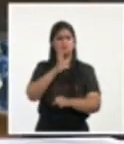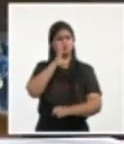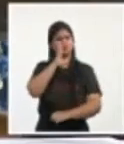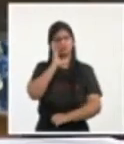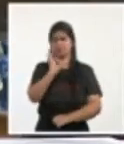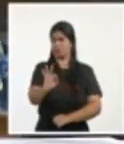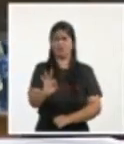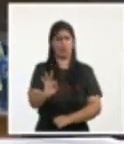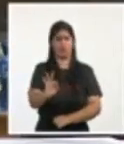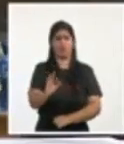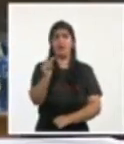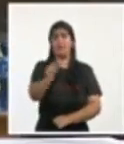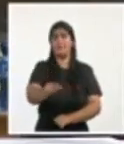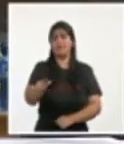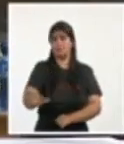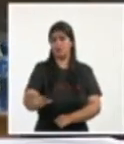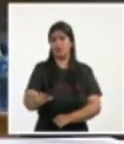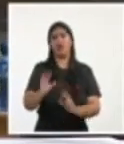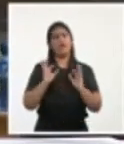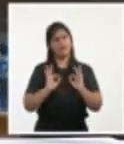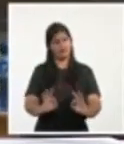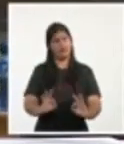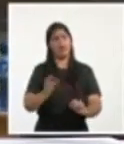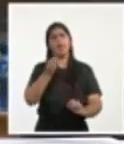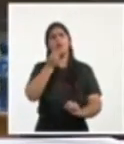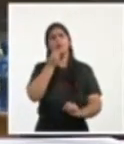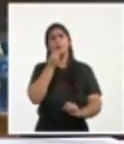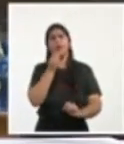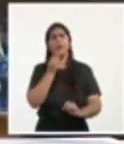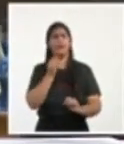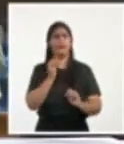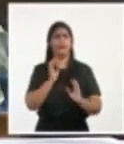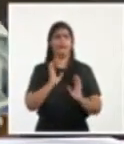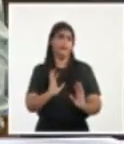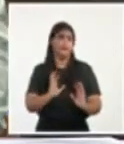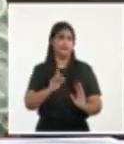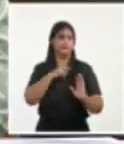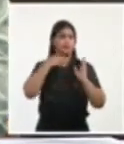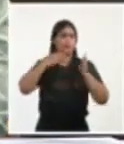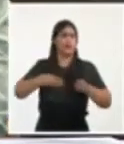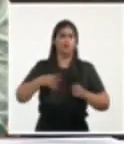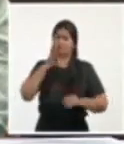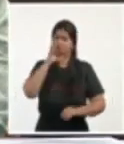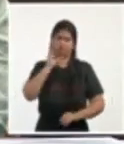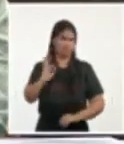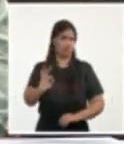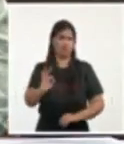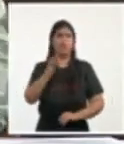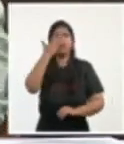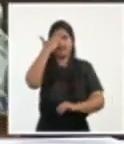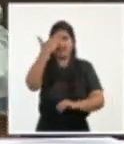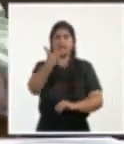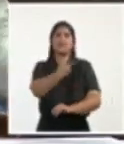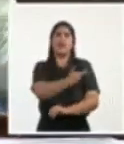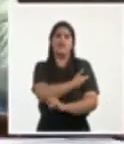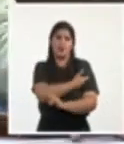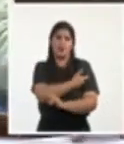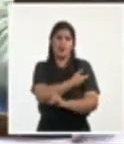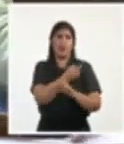personas tienen menos posibilidades de morir y enfermar, pero el riesgo de contagiar a quienes los rodean es muy